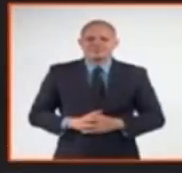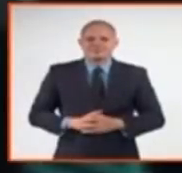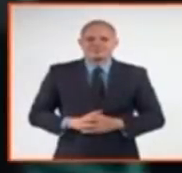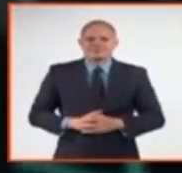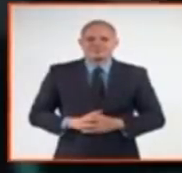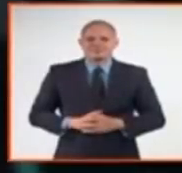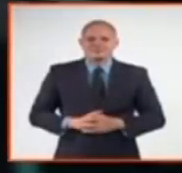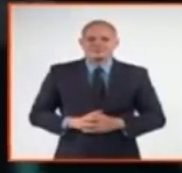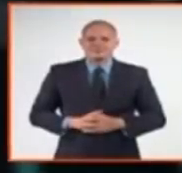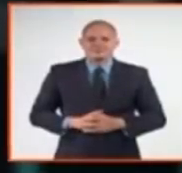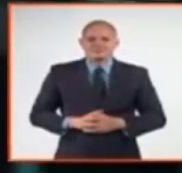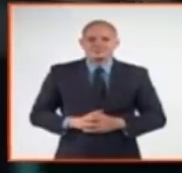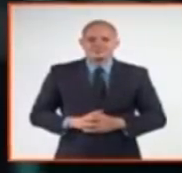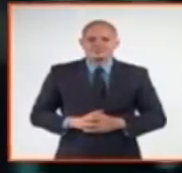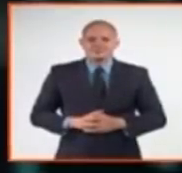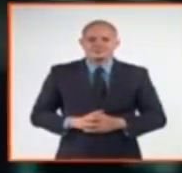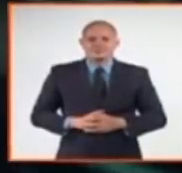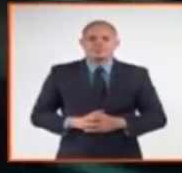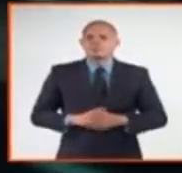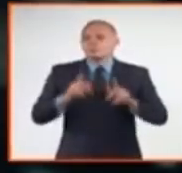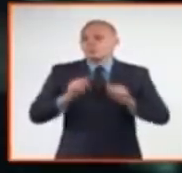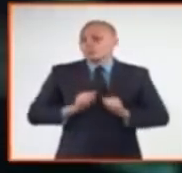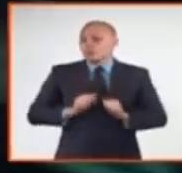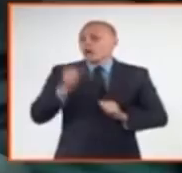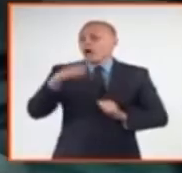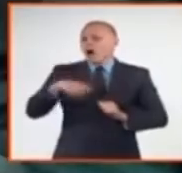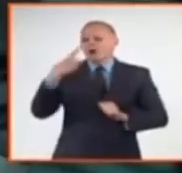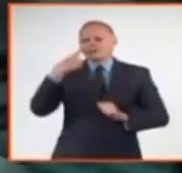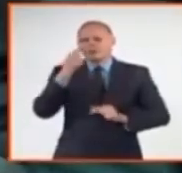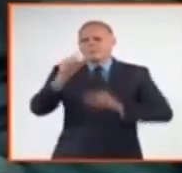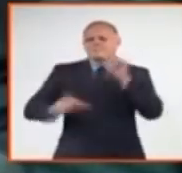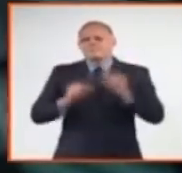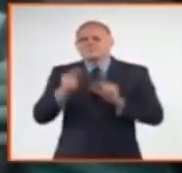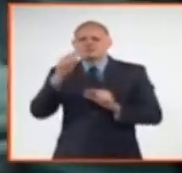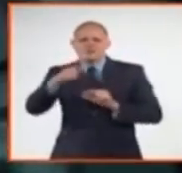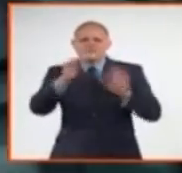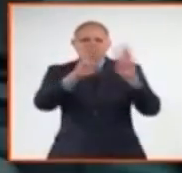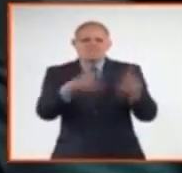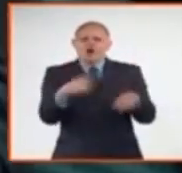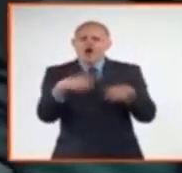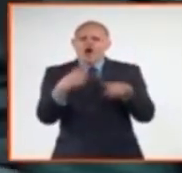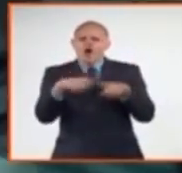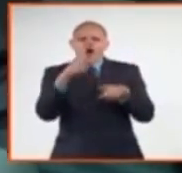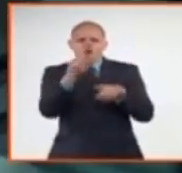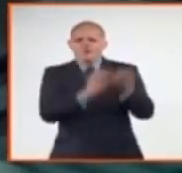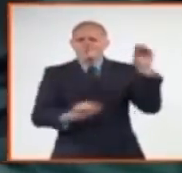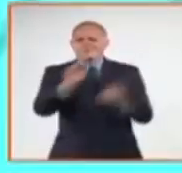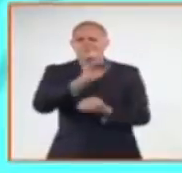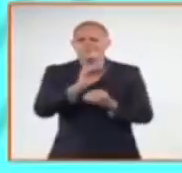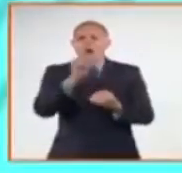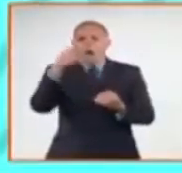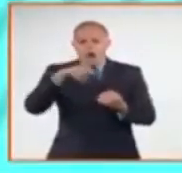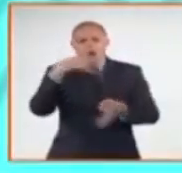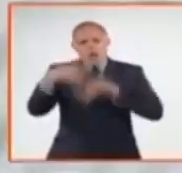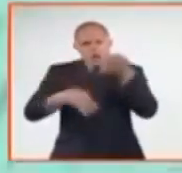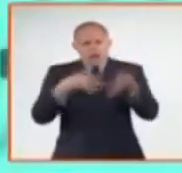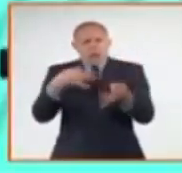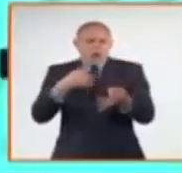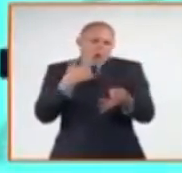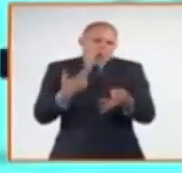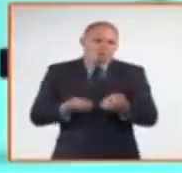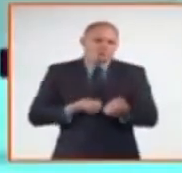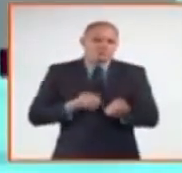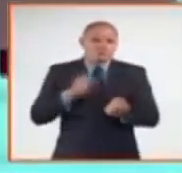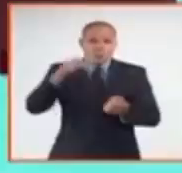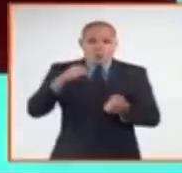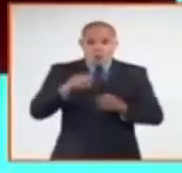vamos a rasgar la cultura de la manipulación mediática y adentrarnos en la aristas filosas de los acontecimientos esta noche después